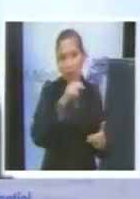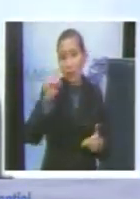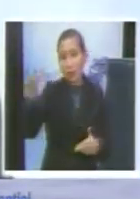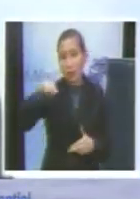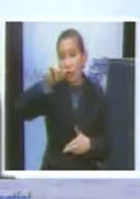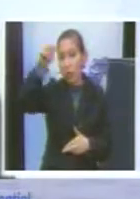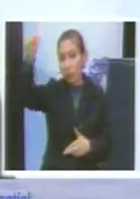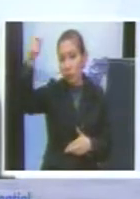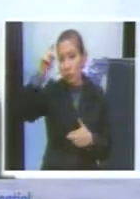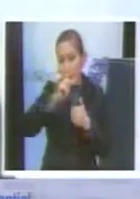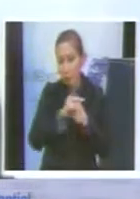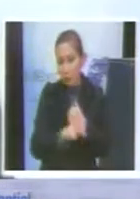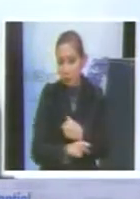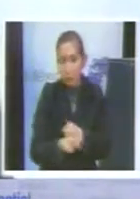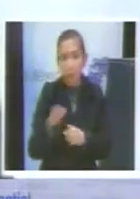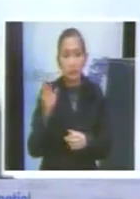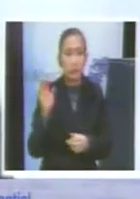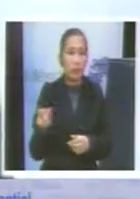atlántica.